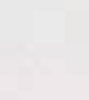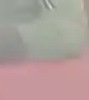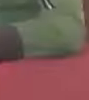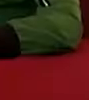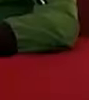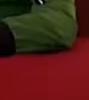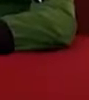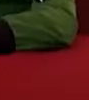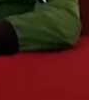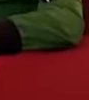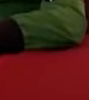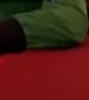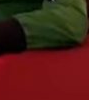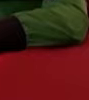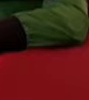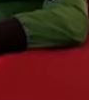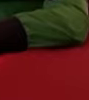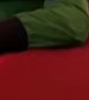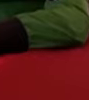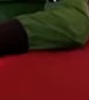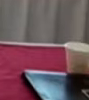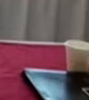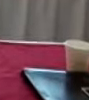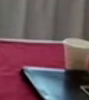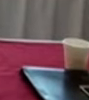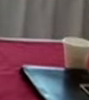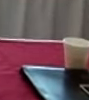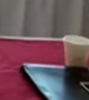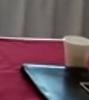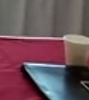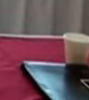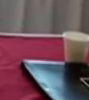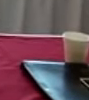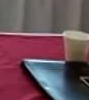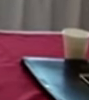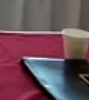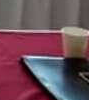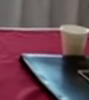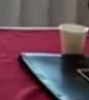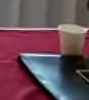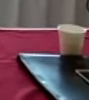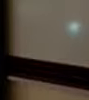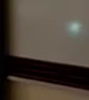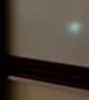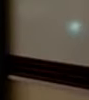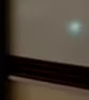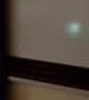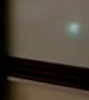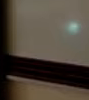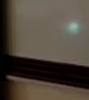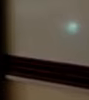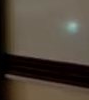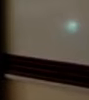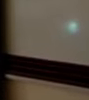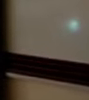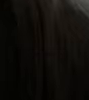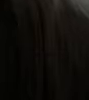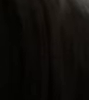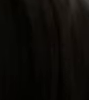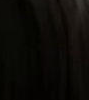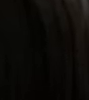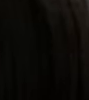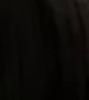metodológicas. Añadió que esta acción será un elemento fundamental para que los servidores públicos de la entidad cumplan con sus objetivos y metas laborales. En el